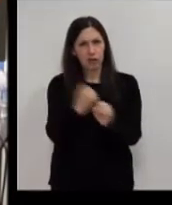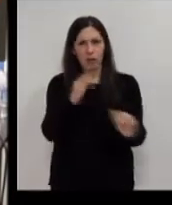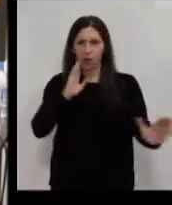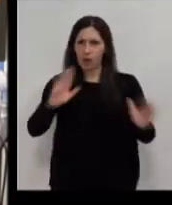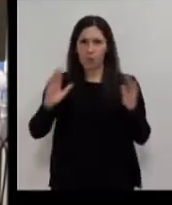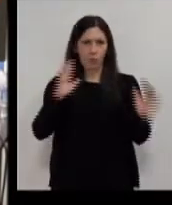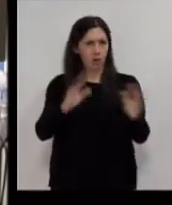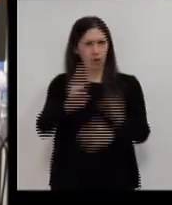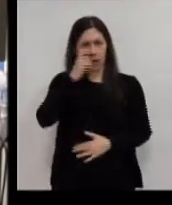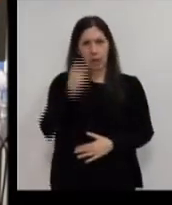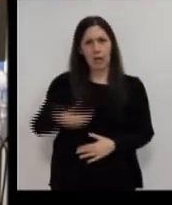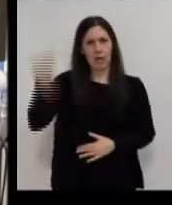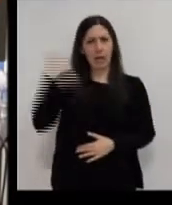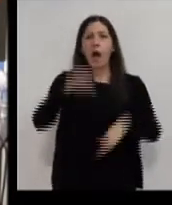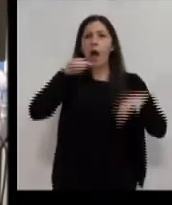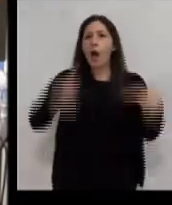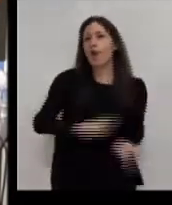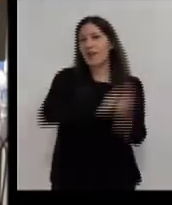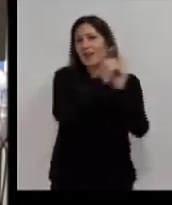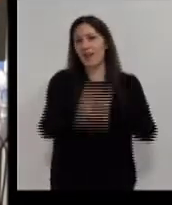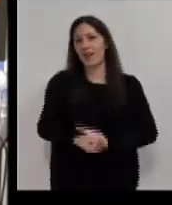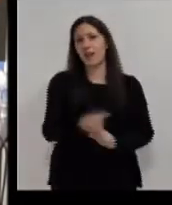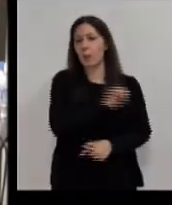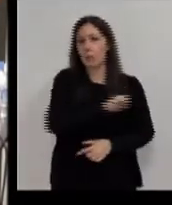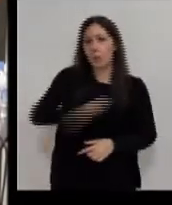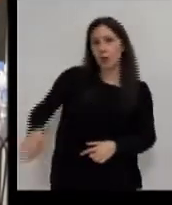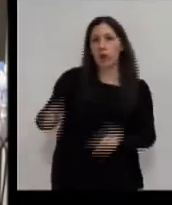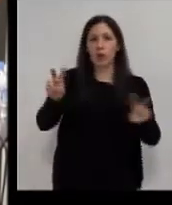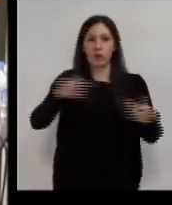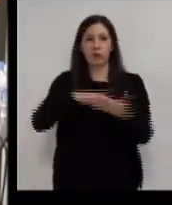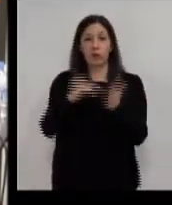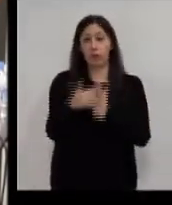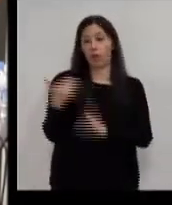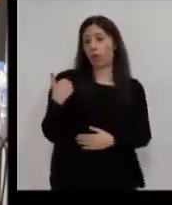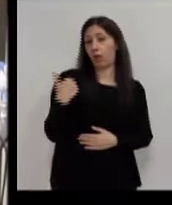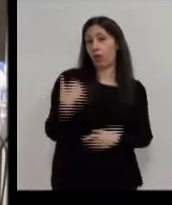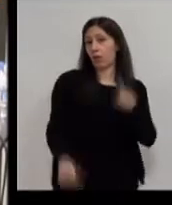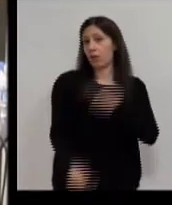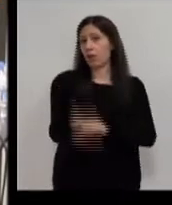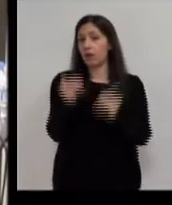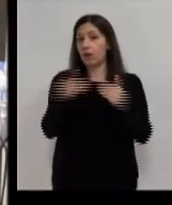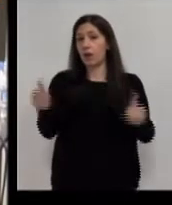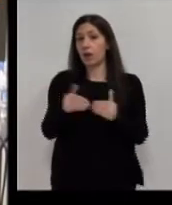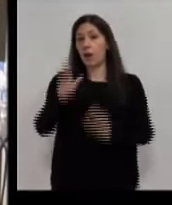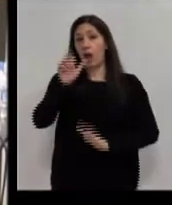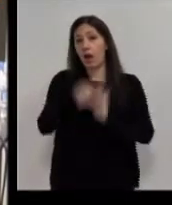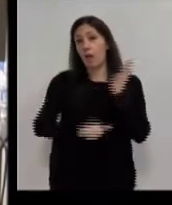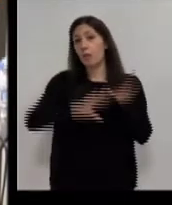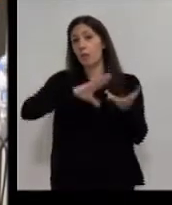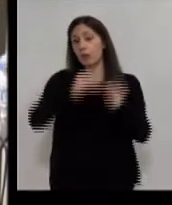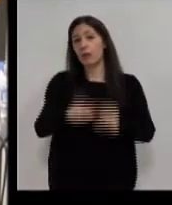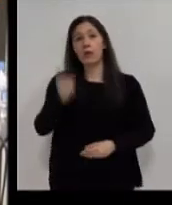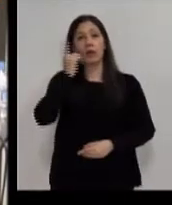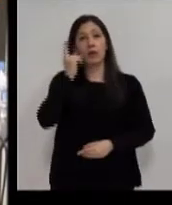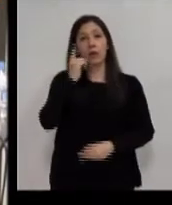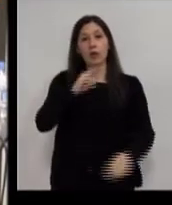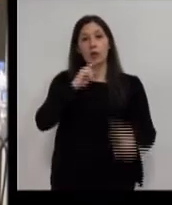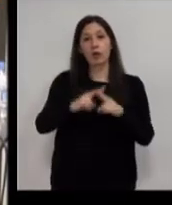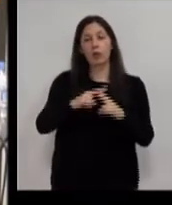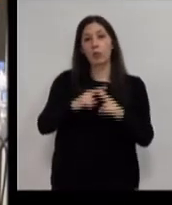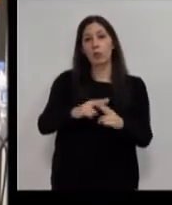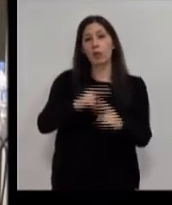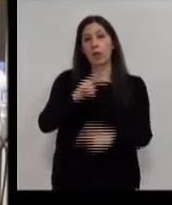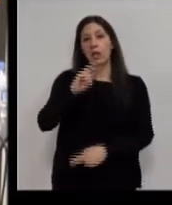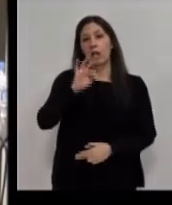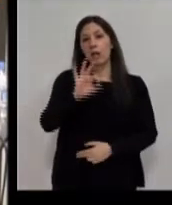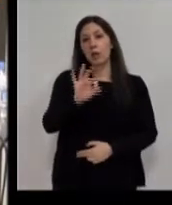vosotros estáis trabajando en una época muy antigua, tenemos que pasarlo a las nuevas tecnologías. Y recientemente pues hemos creado una aplicación